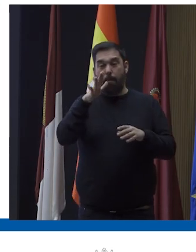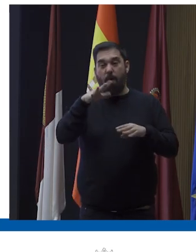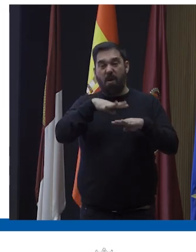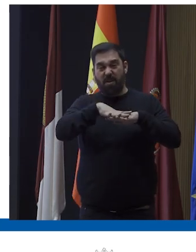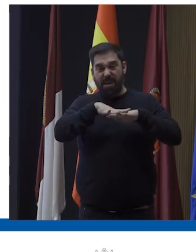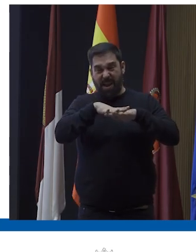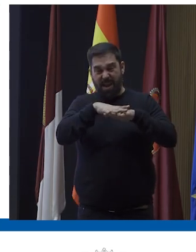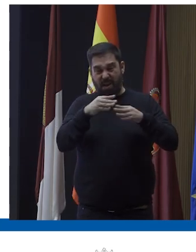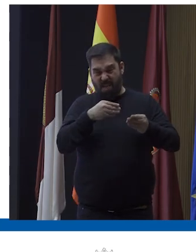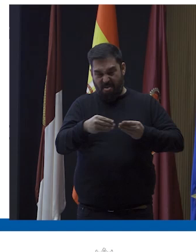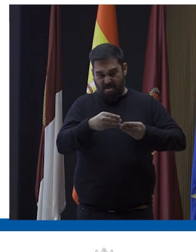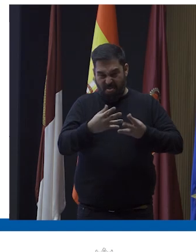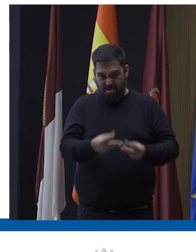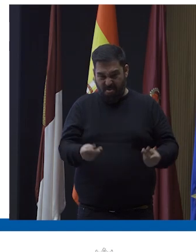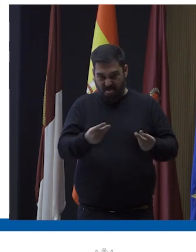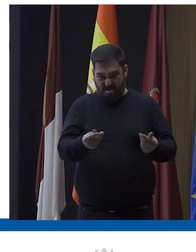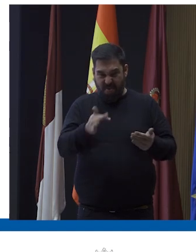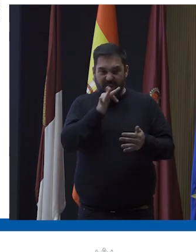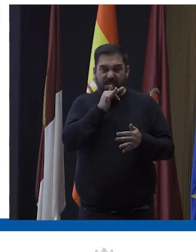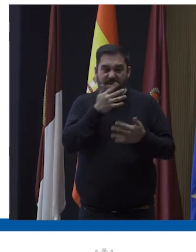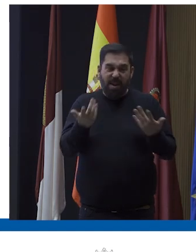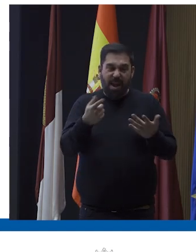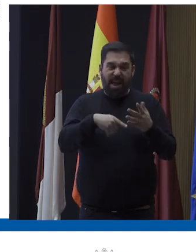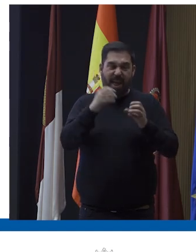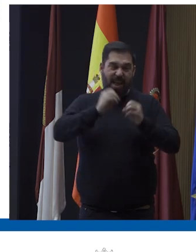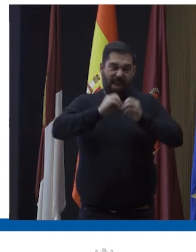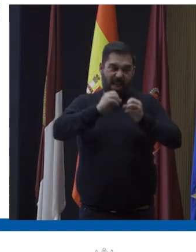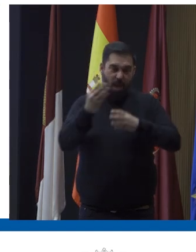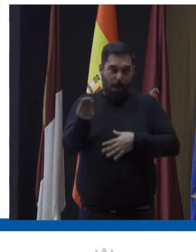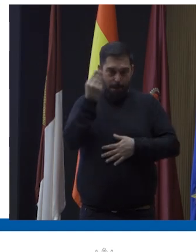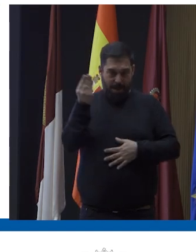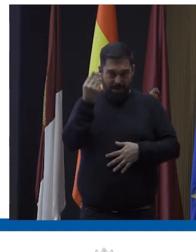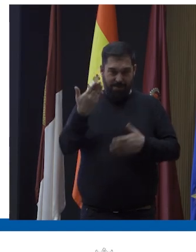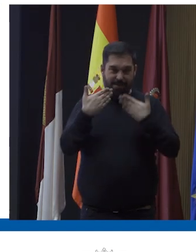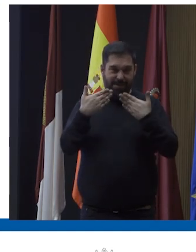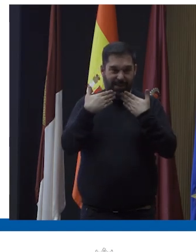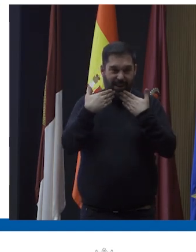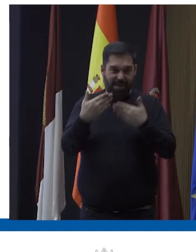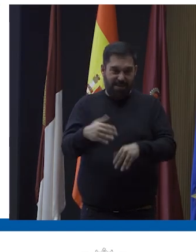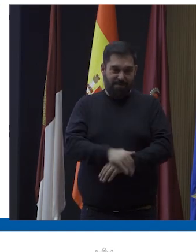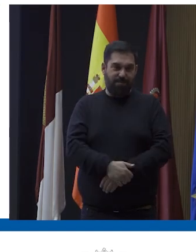estaba laxo, ¿vale? Sí, sí. Y tiene cierto grado de mejoría. Muchas gracias. Nada.